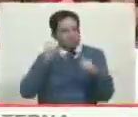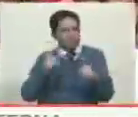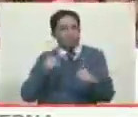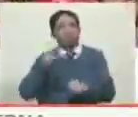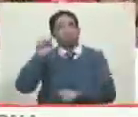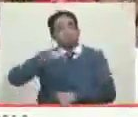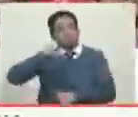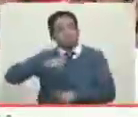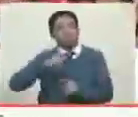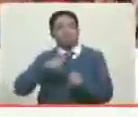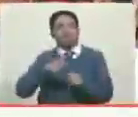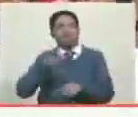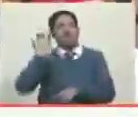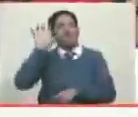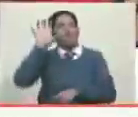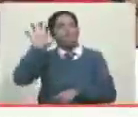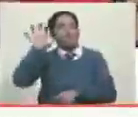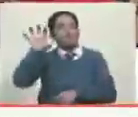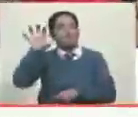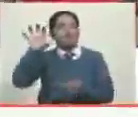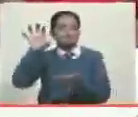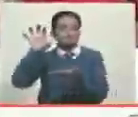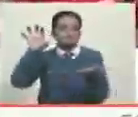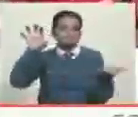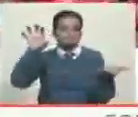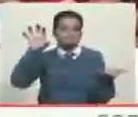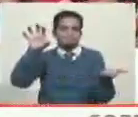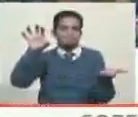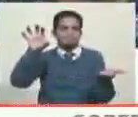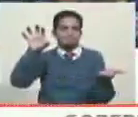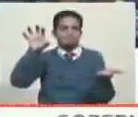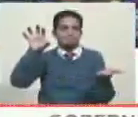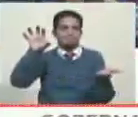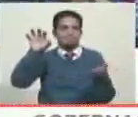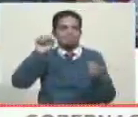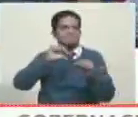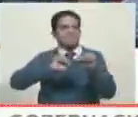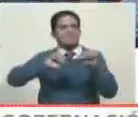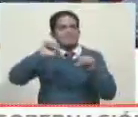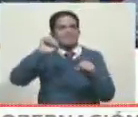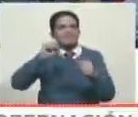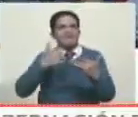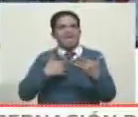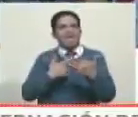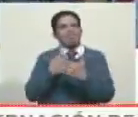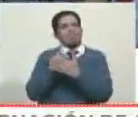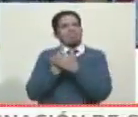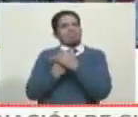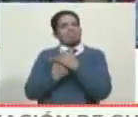patria hermanos y hermanas no se defienda con tibiezas